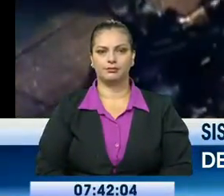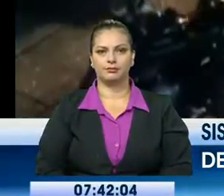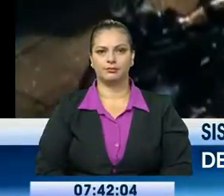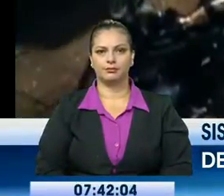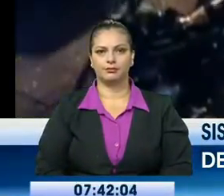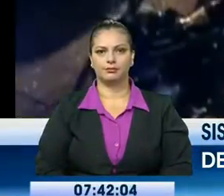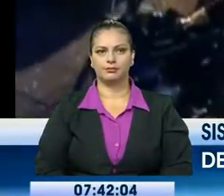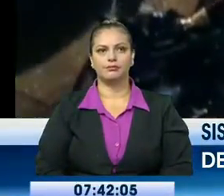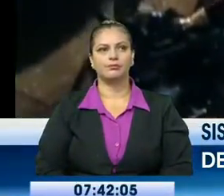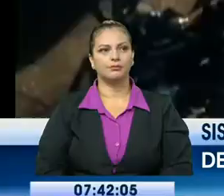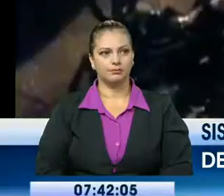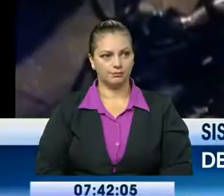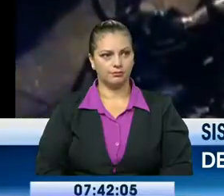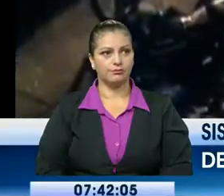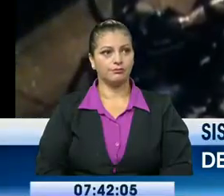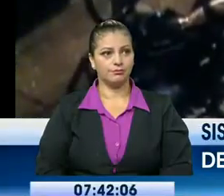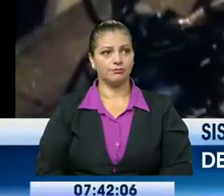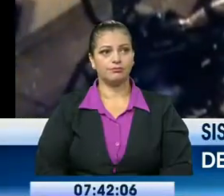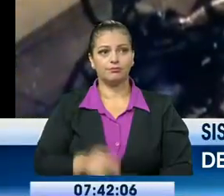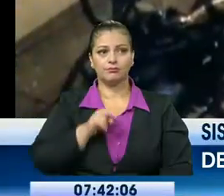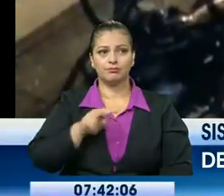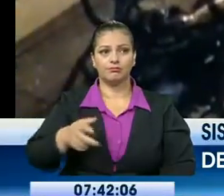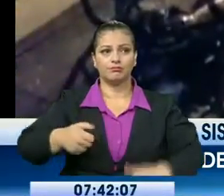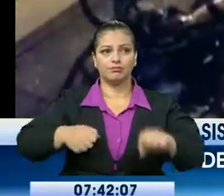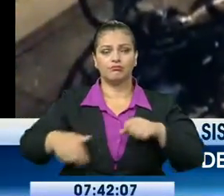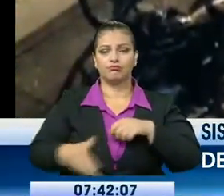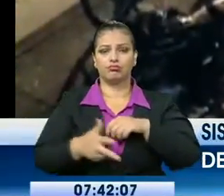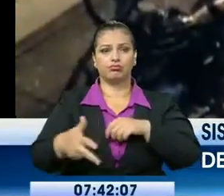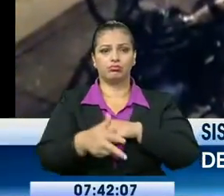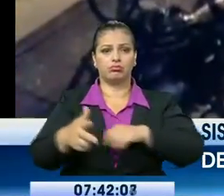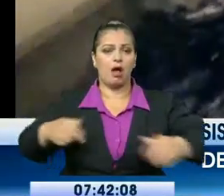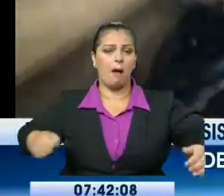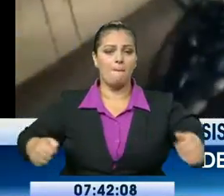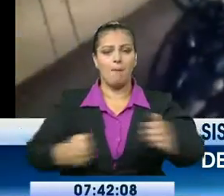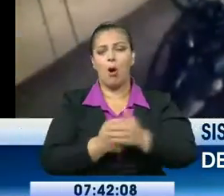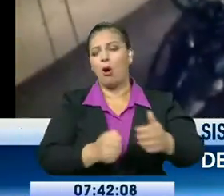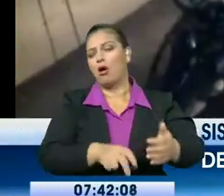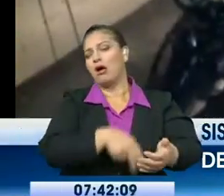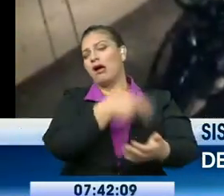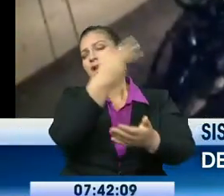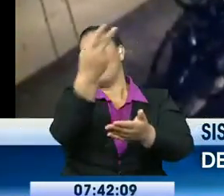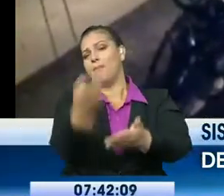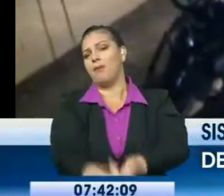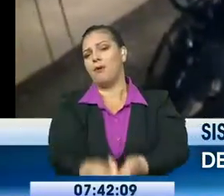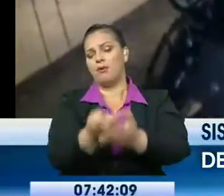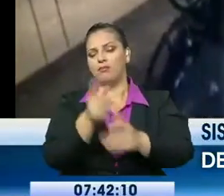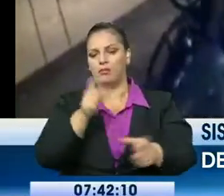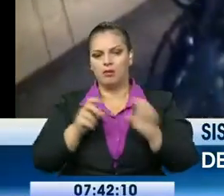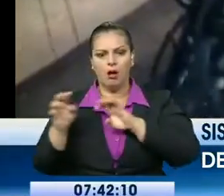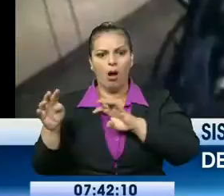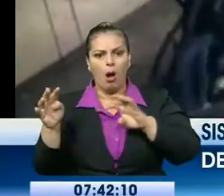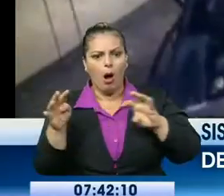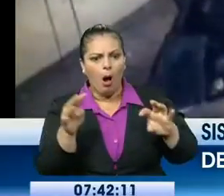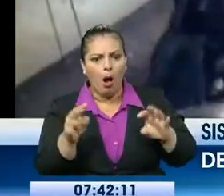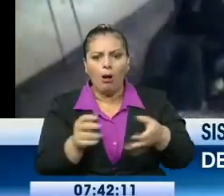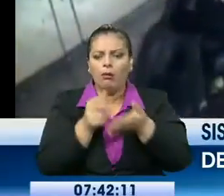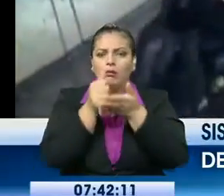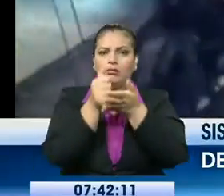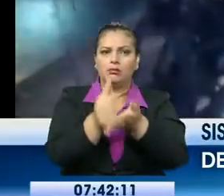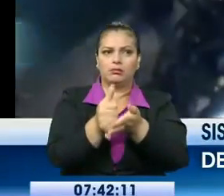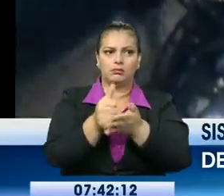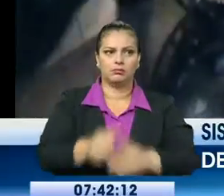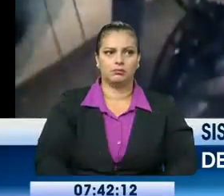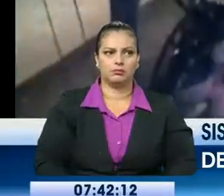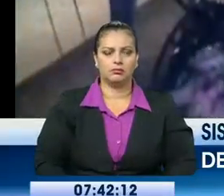En cuestión de segundos, es asistido por los transeúntes y conductores. El hombre únicamente